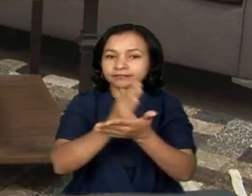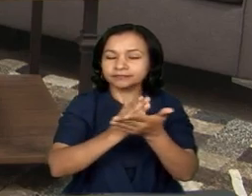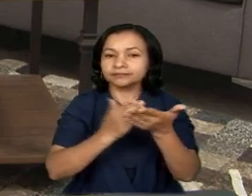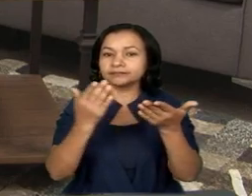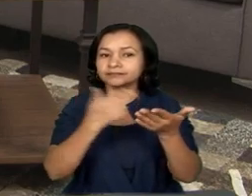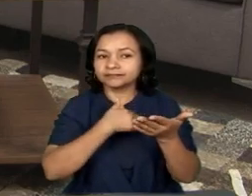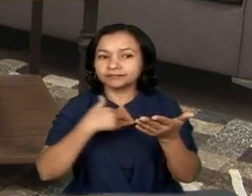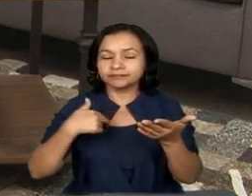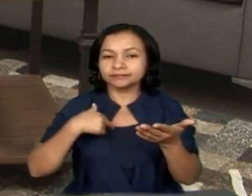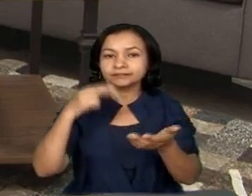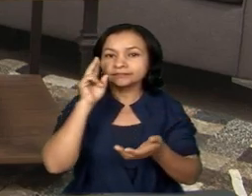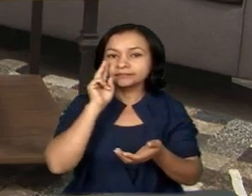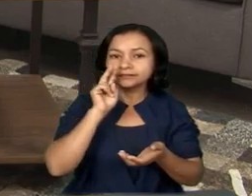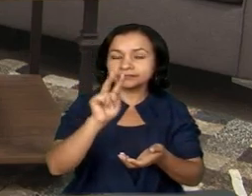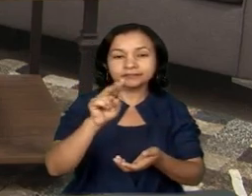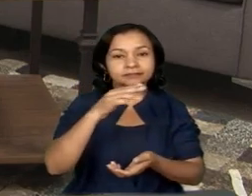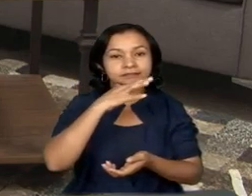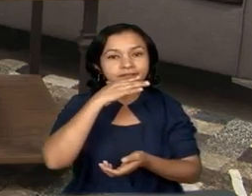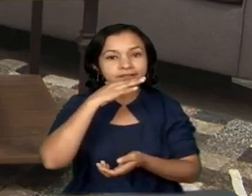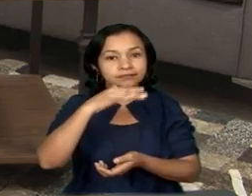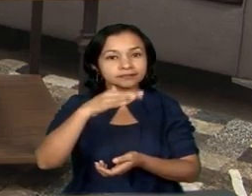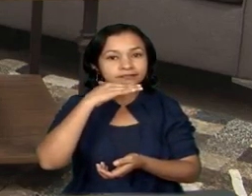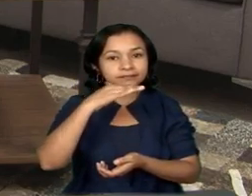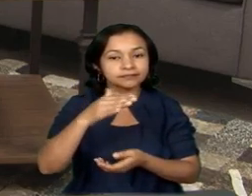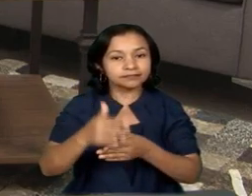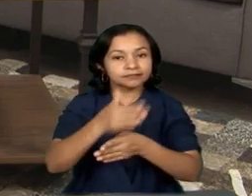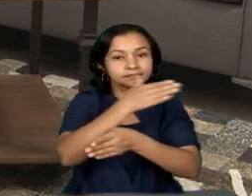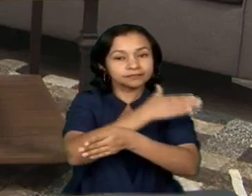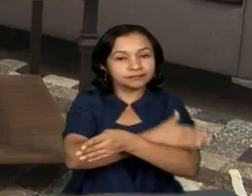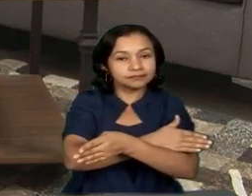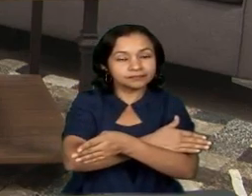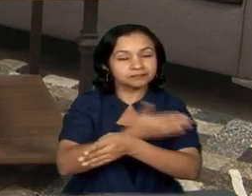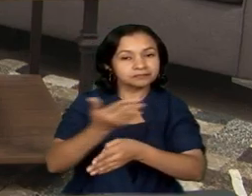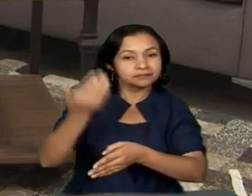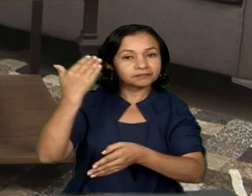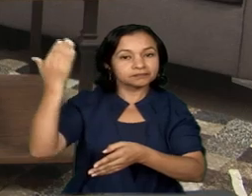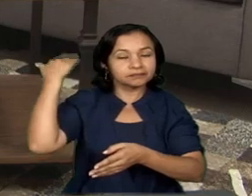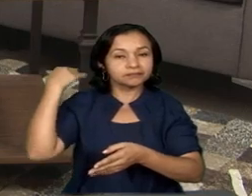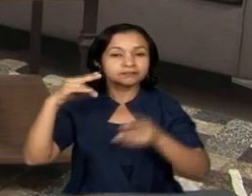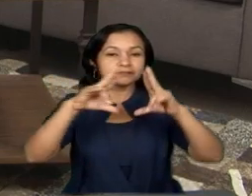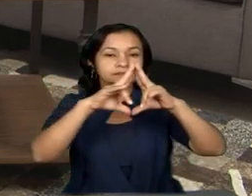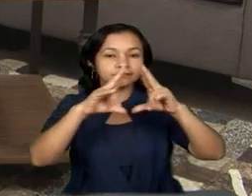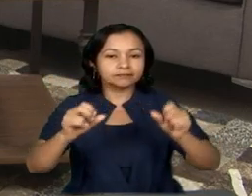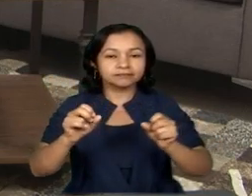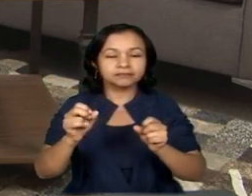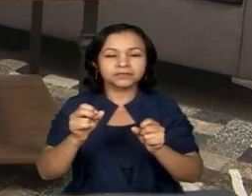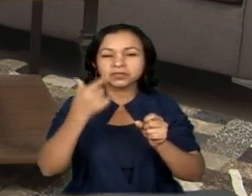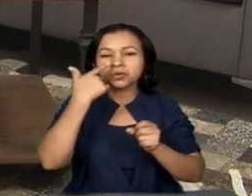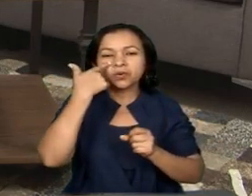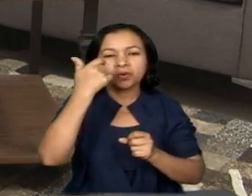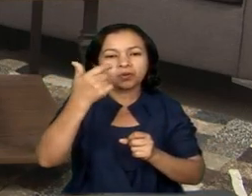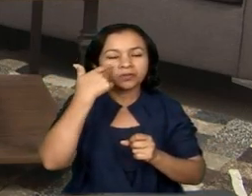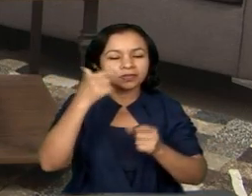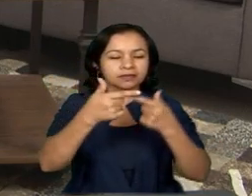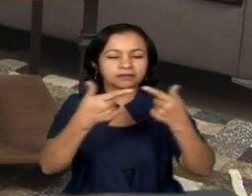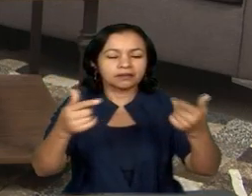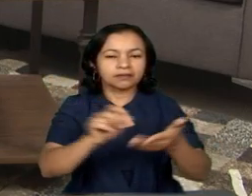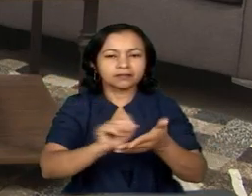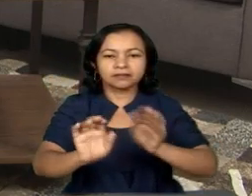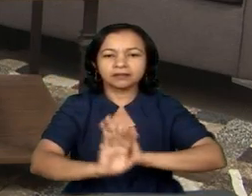esta forma de ver el inglés se diferencia a la que hemos tenido históricamente en el país, que es conocer la estructura gramatical del